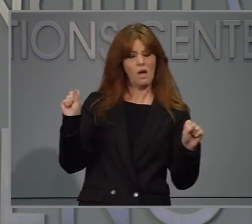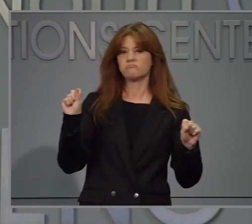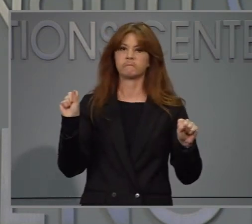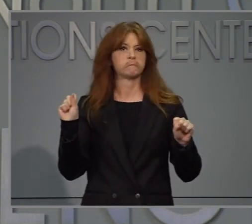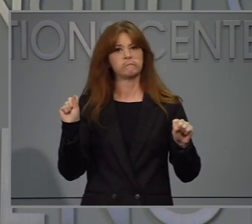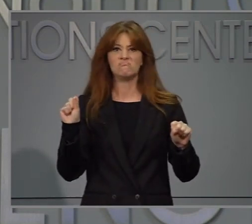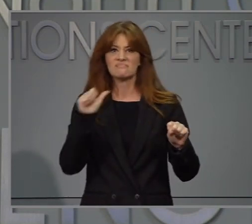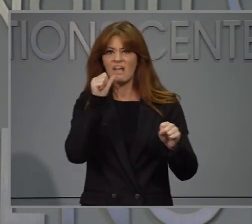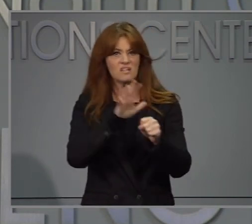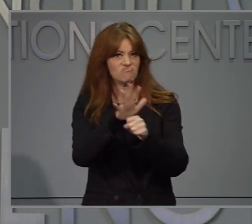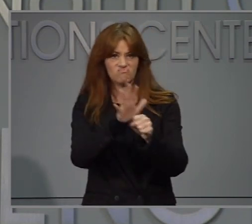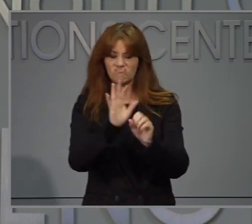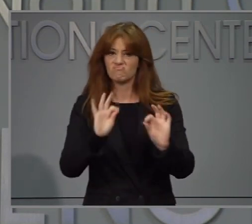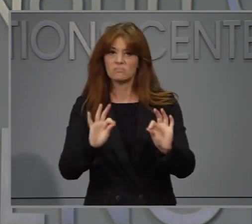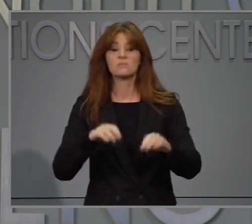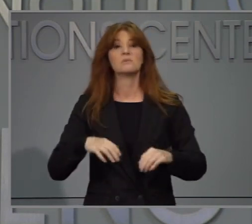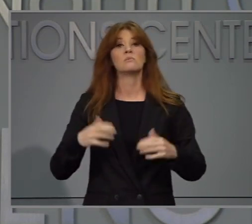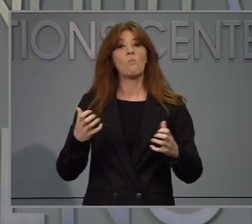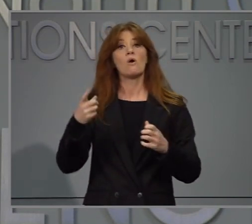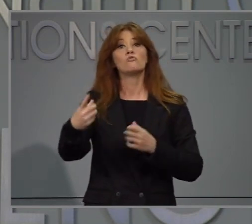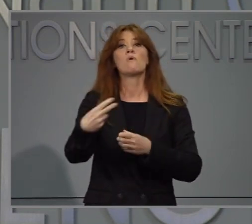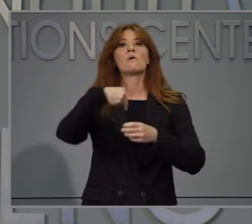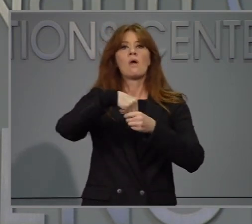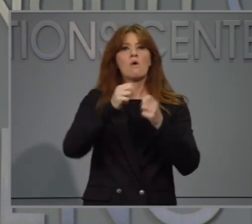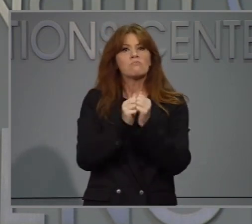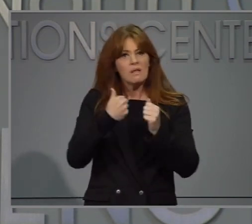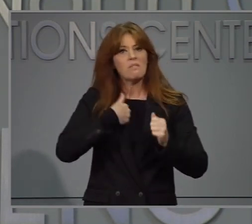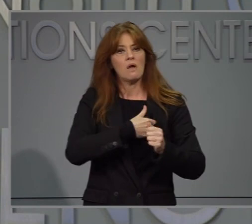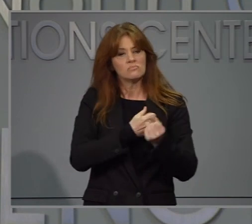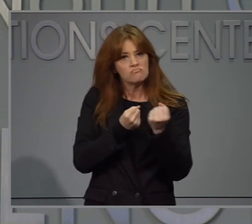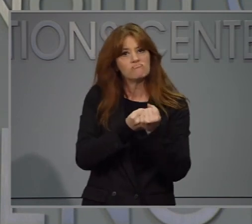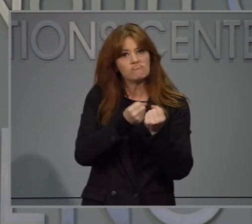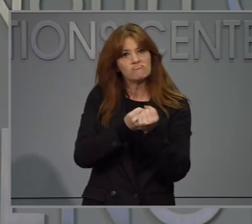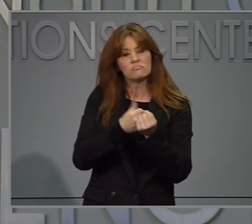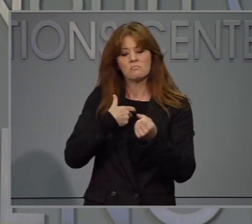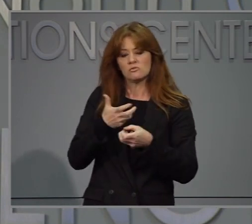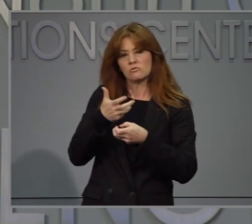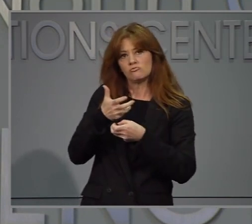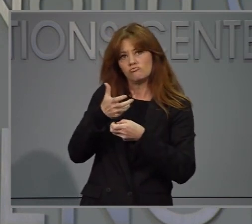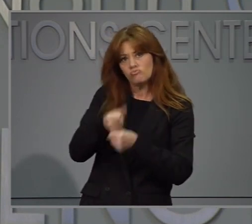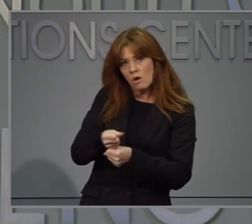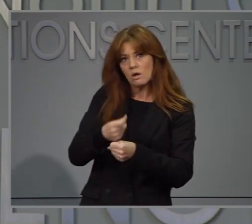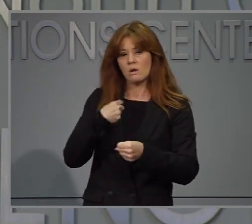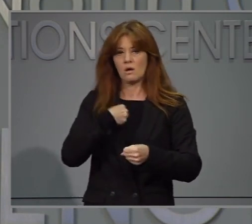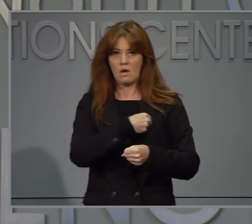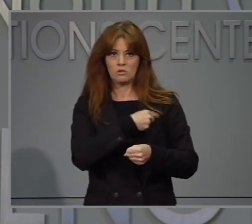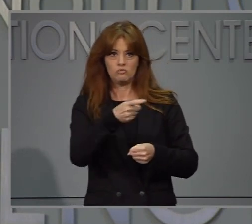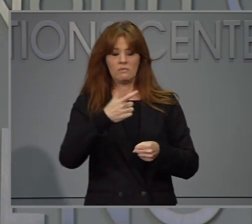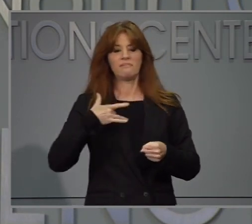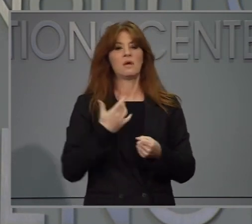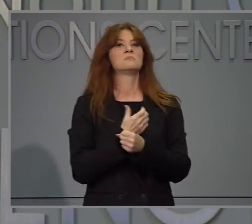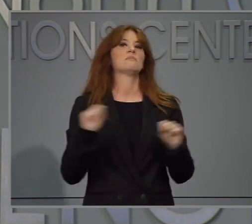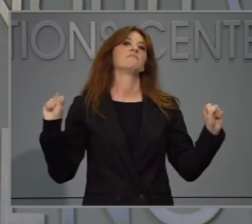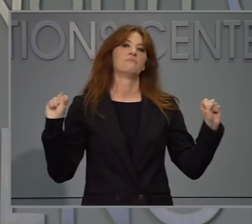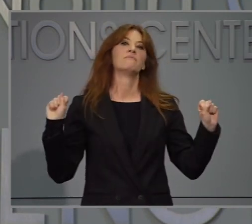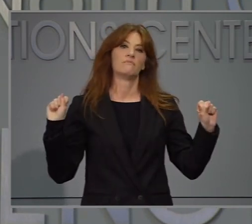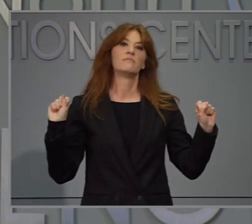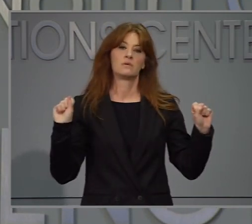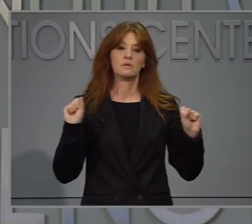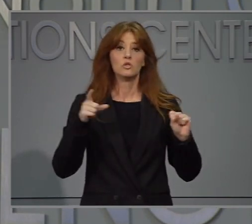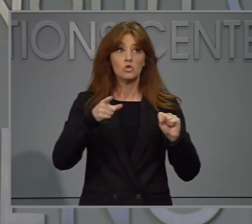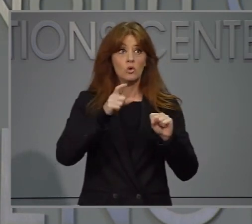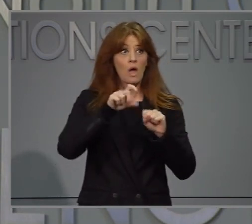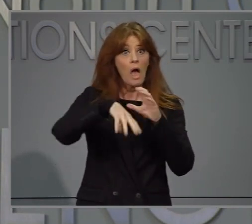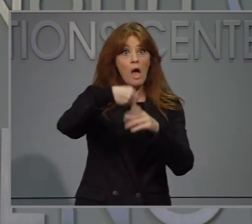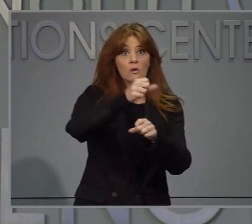no va a funcionar. Para que la gente pueda salir, tiene que haber una confianza de que se sienten seguros